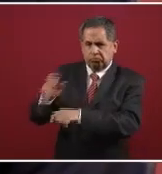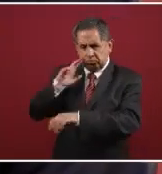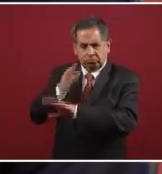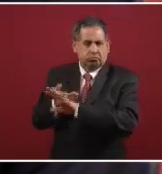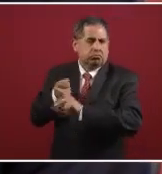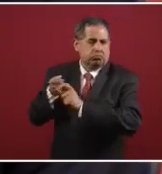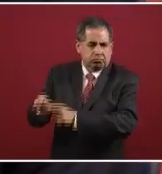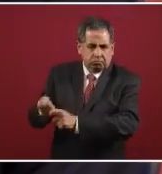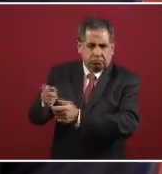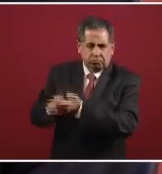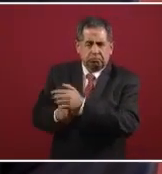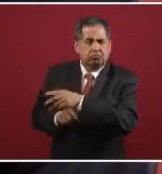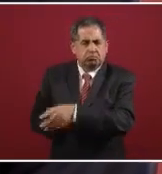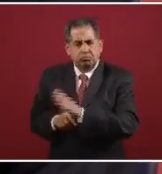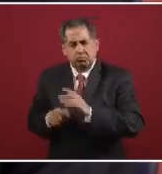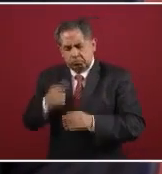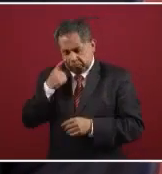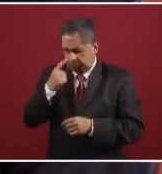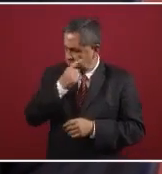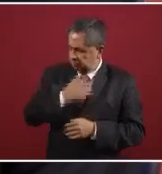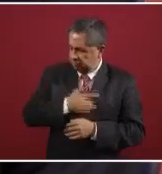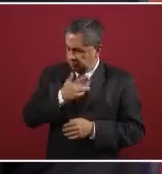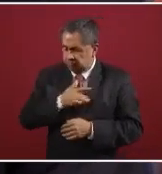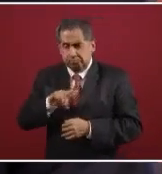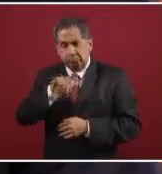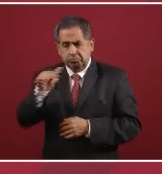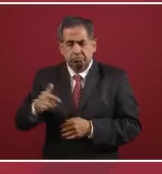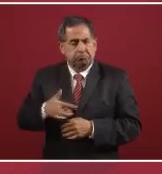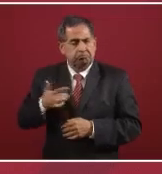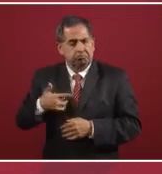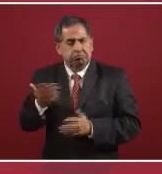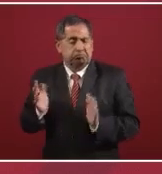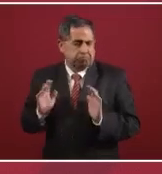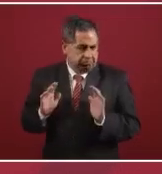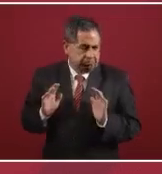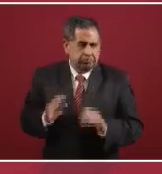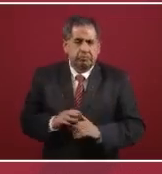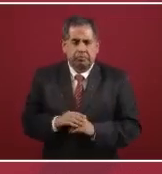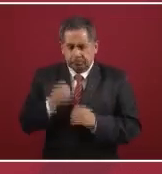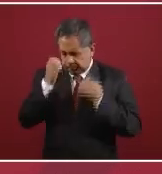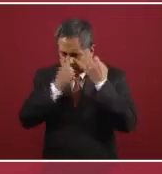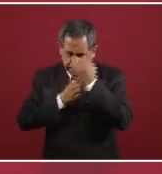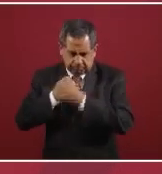Exteriores, valorarlo en su momento.